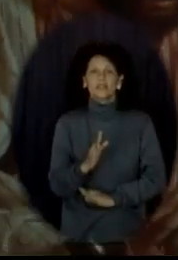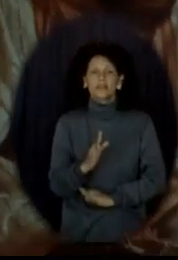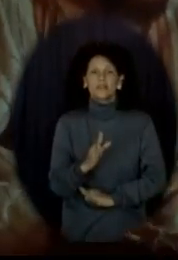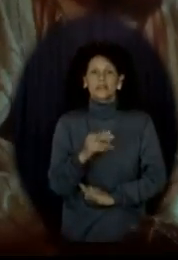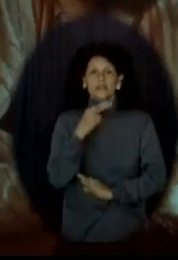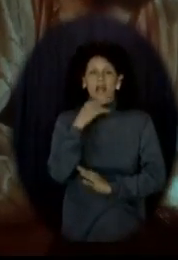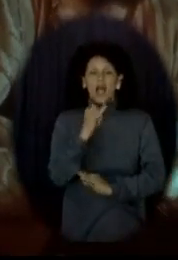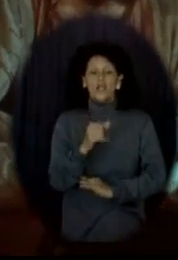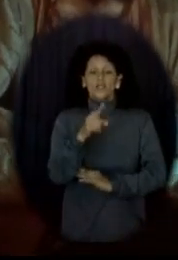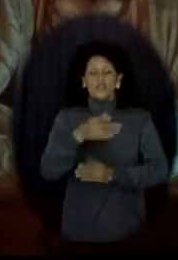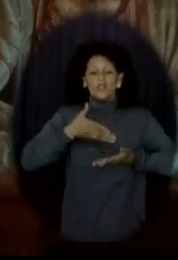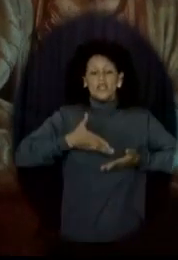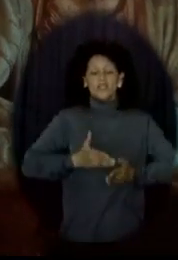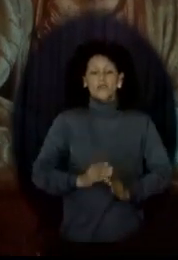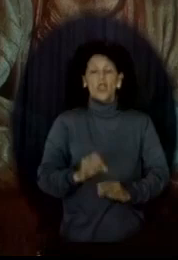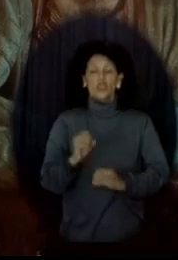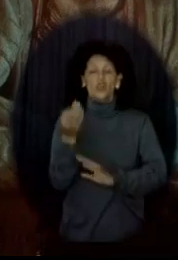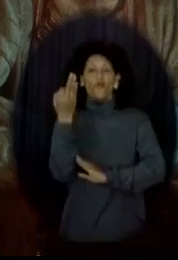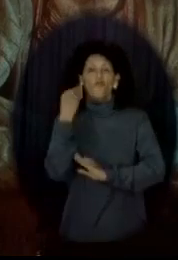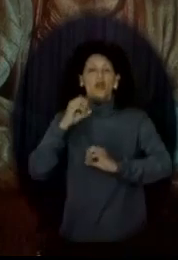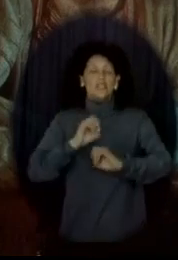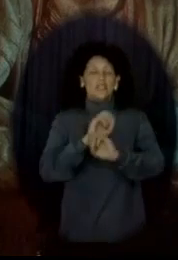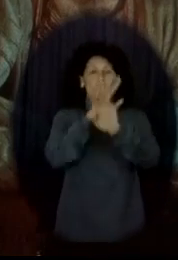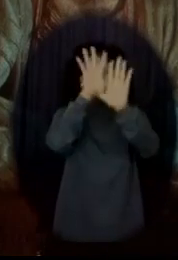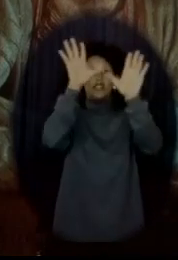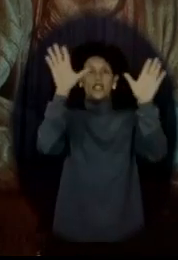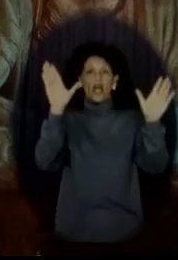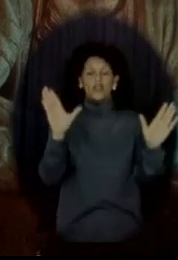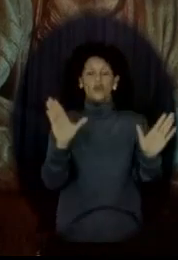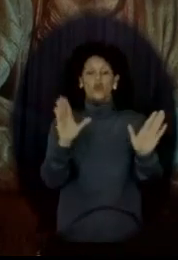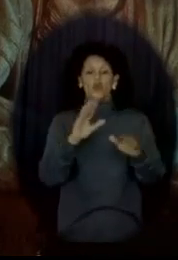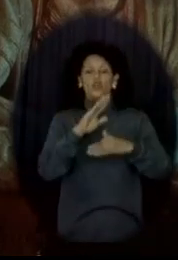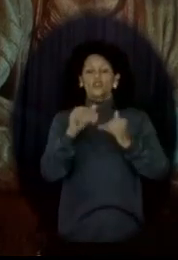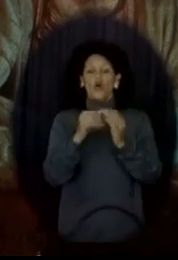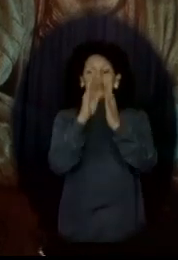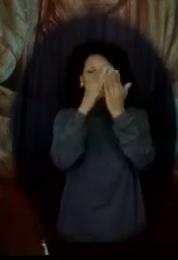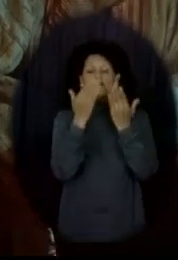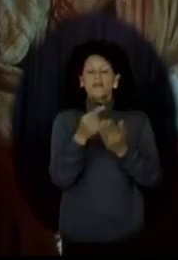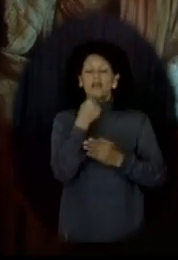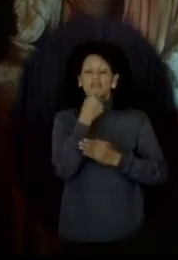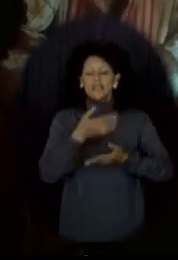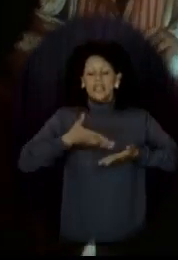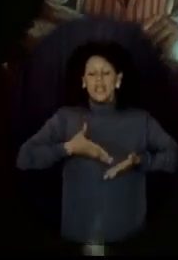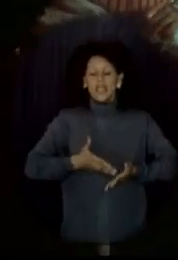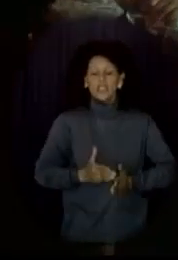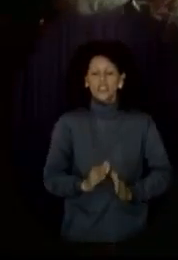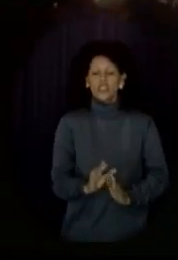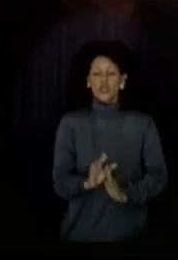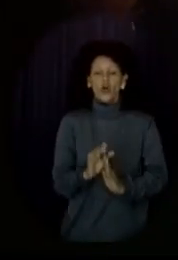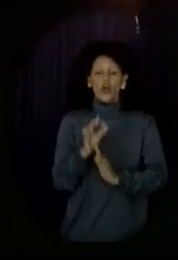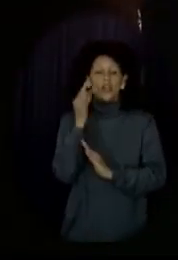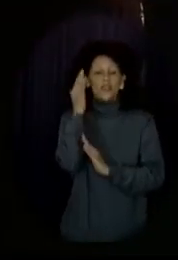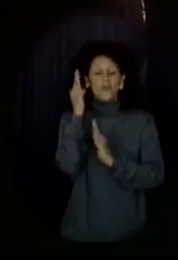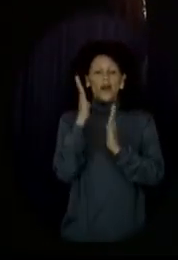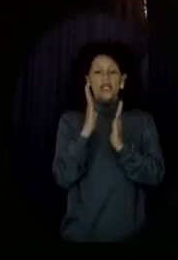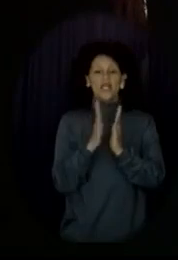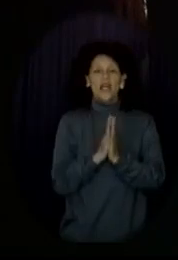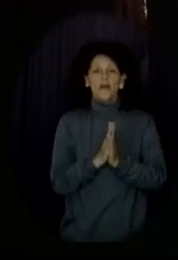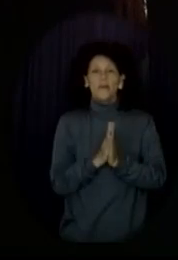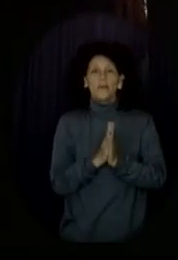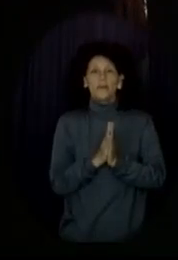existido. Su nacimiento fue extraordinario. La Biblia nos dice que nació de la Virgen